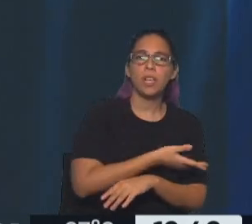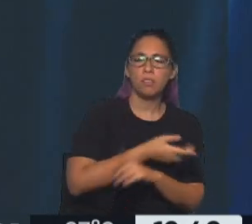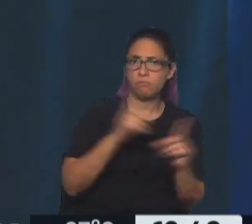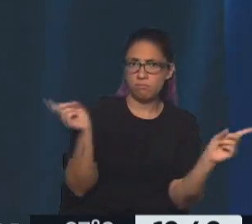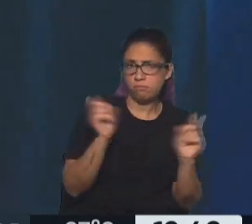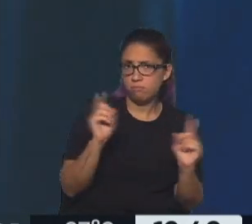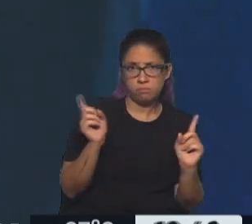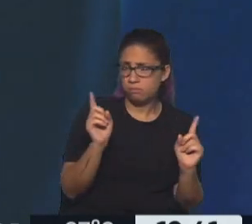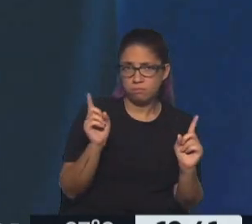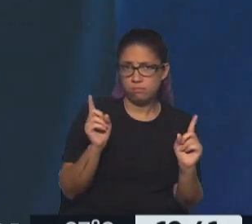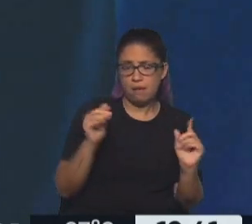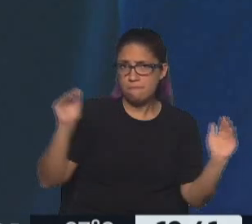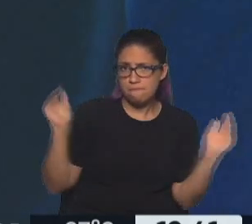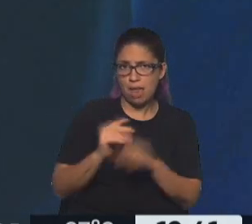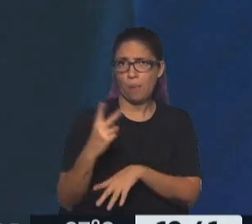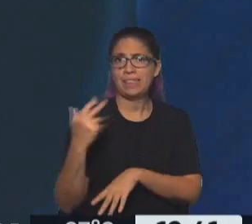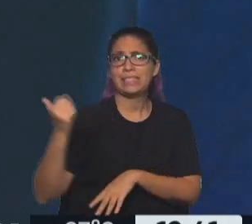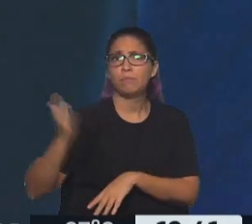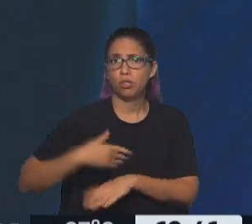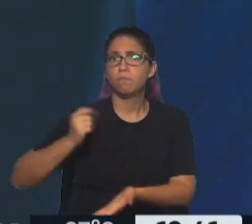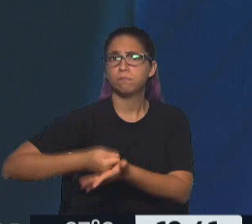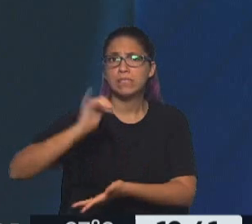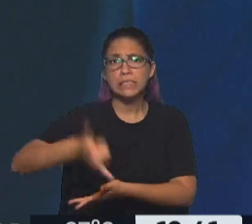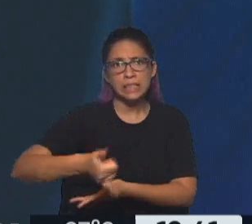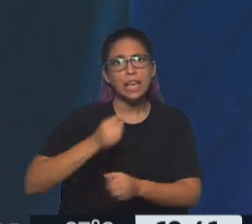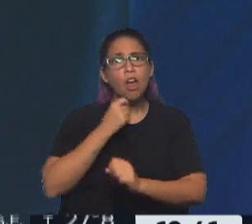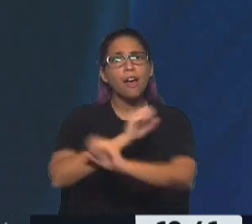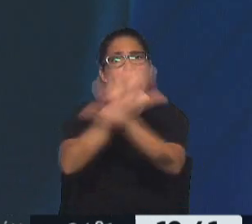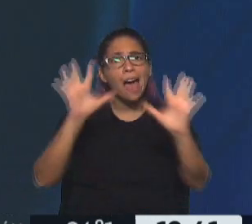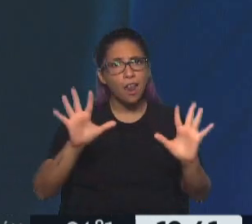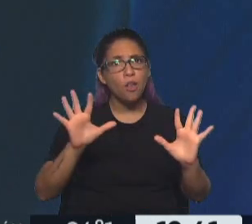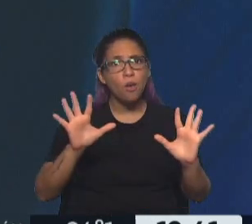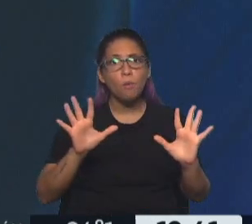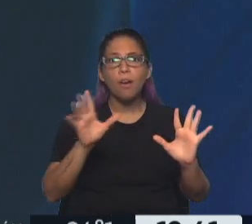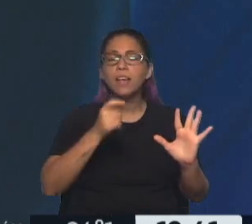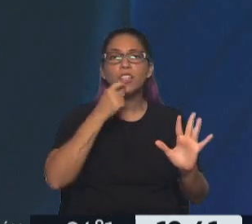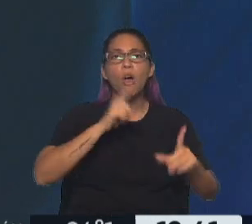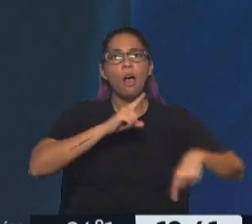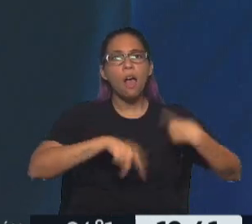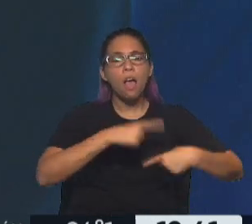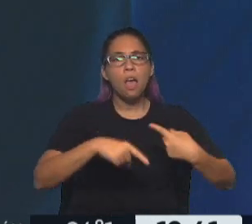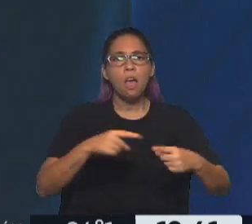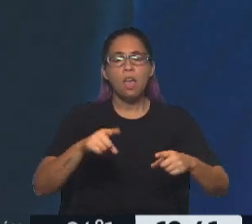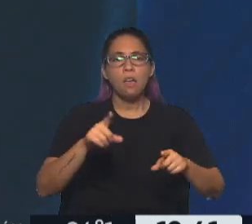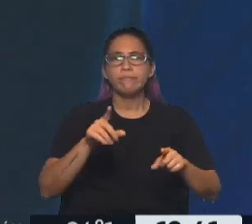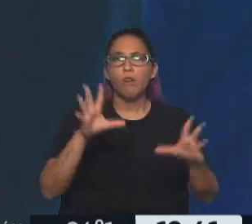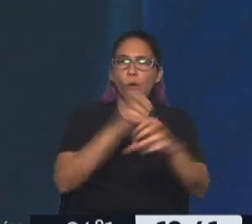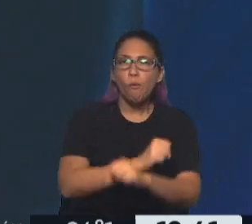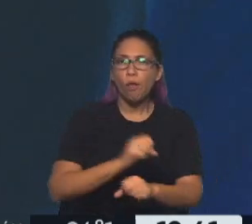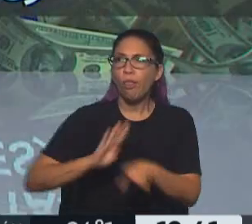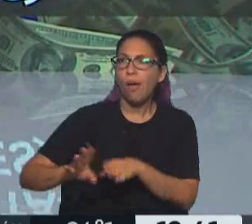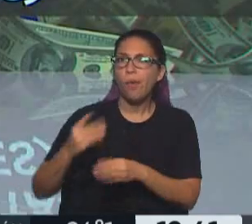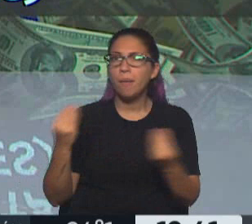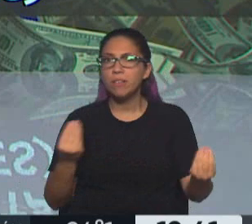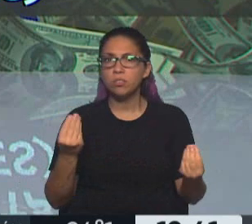han planteado algunos senadores e incluso también diputados. Lo quiero aclarar porque si no termina de entenderse qué se hizo con la deuda. La